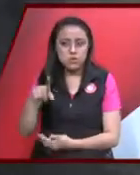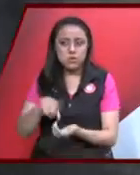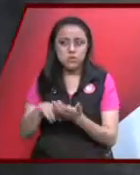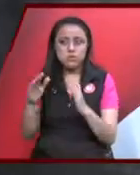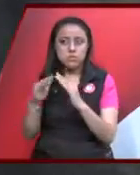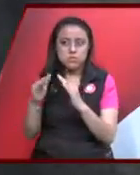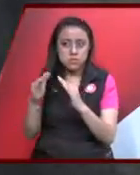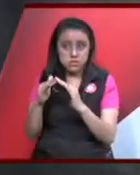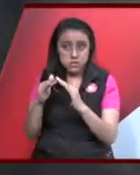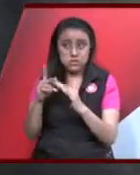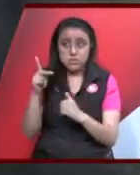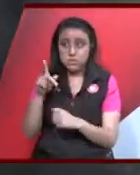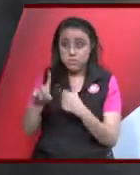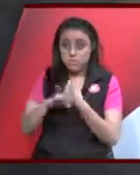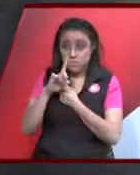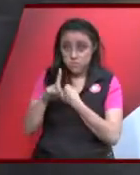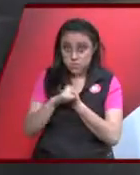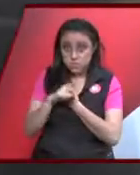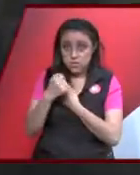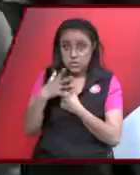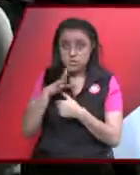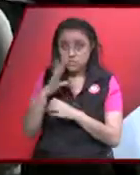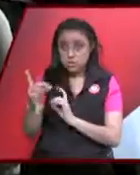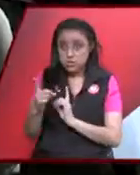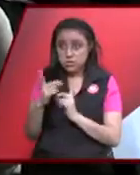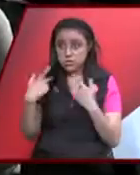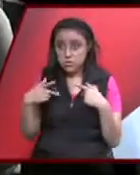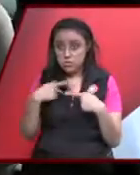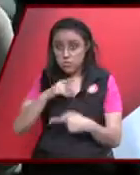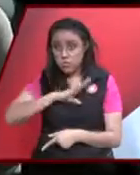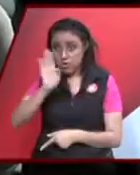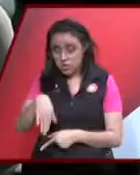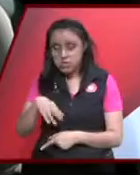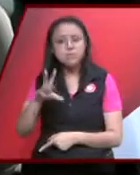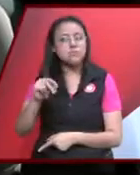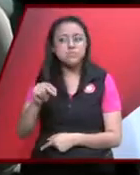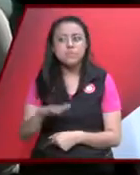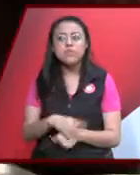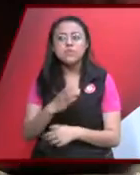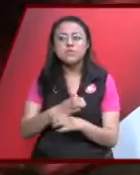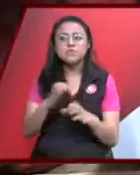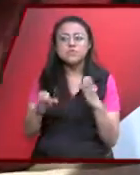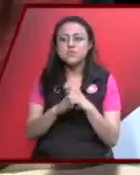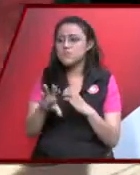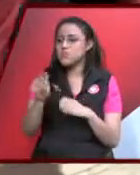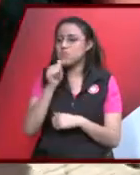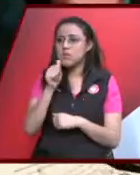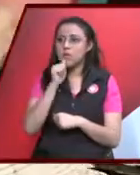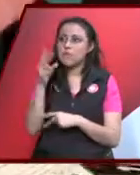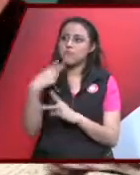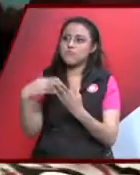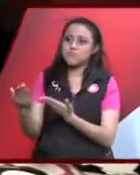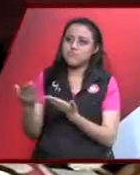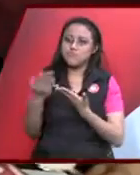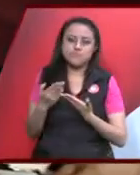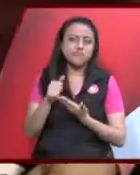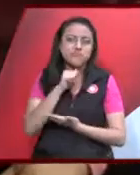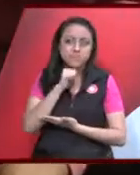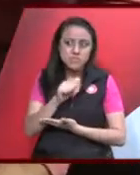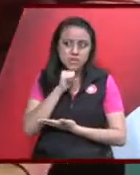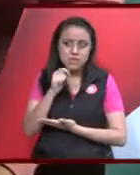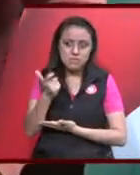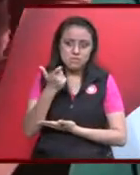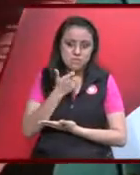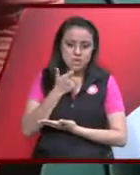Pero el problema no radica en la pérdida de su ser querido, pues parte de los bienes que les dejó no han llegado a sus manos. No me han pagado